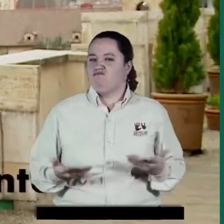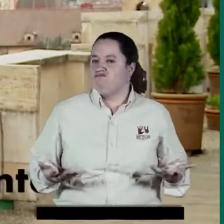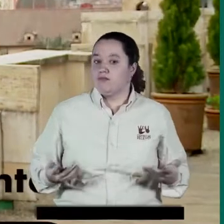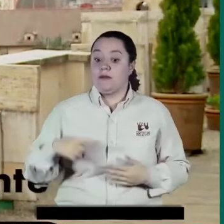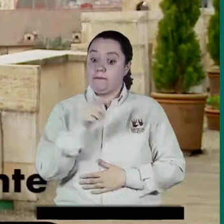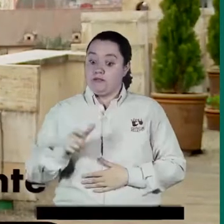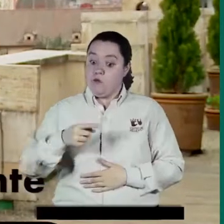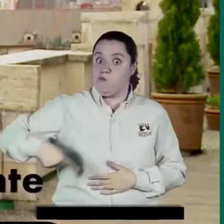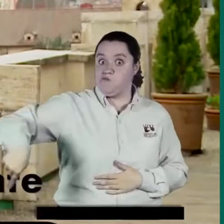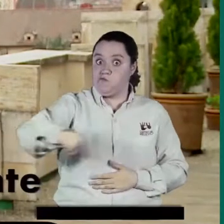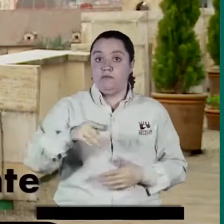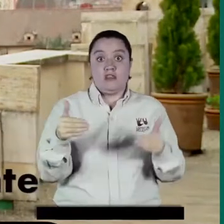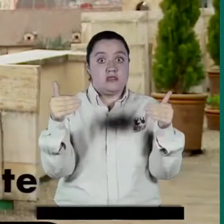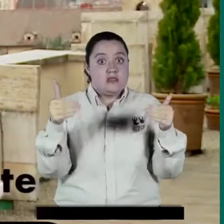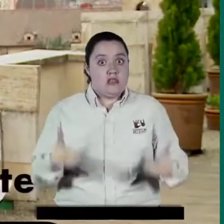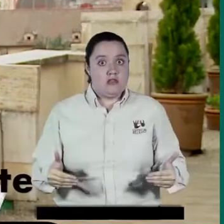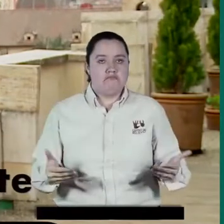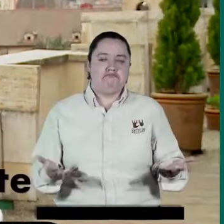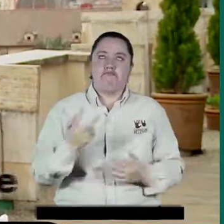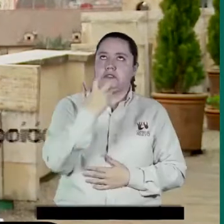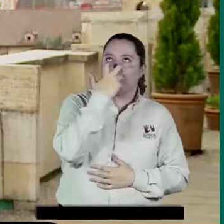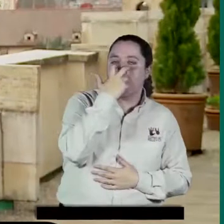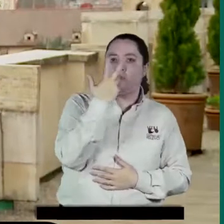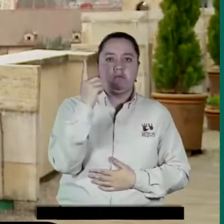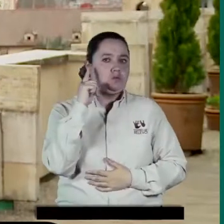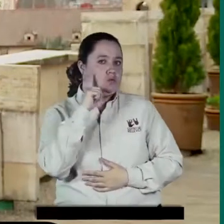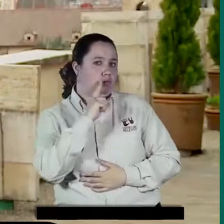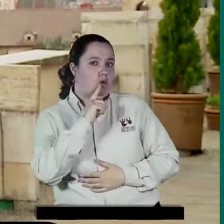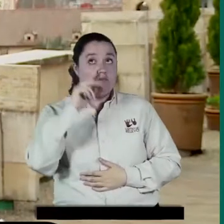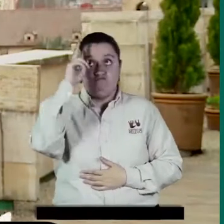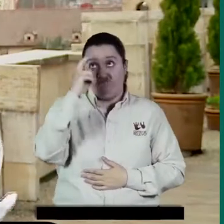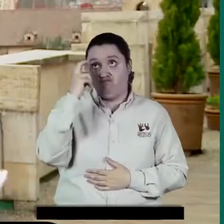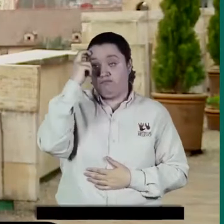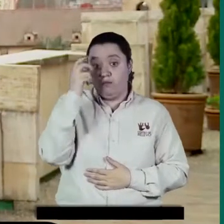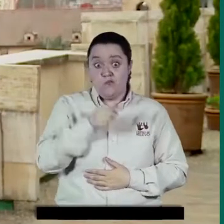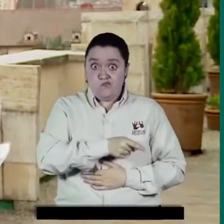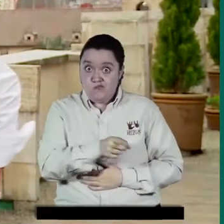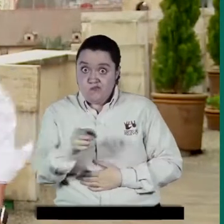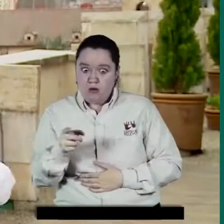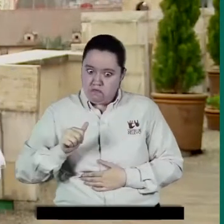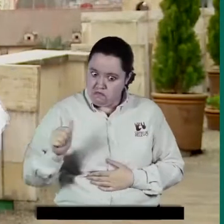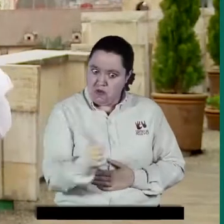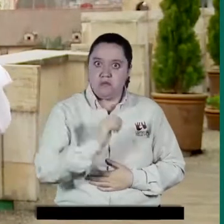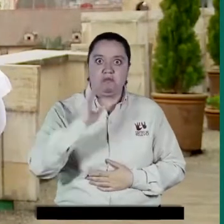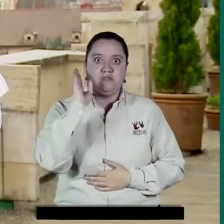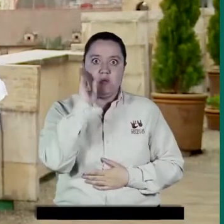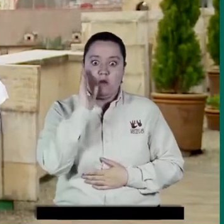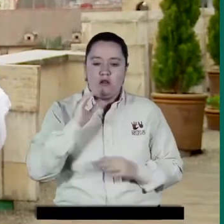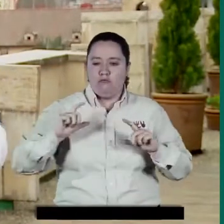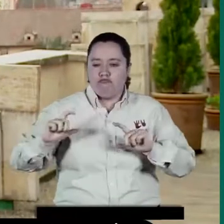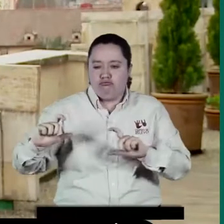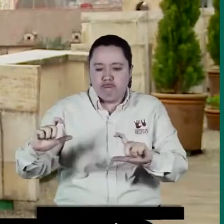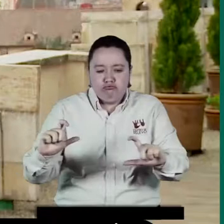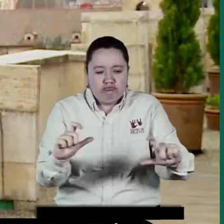buscamos que personas en situación de discapacidad visual auditiva o cognitiva utilizando su teléfono